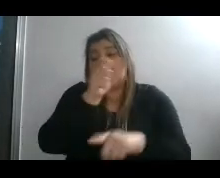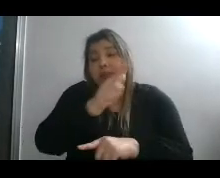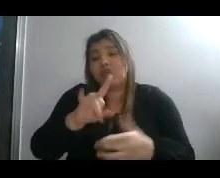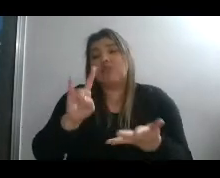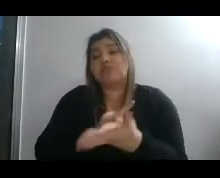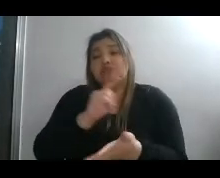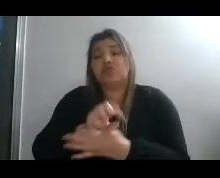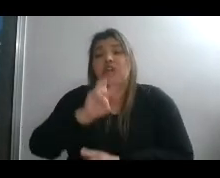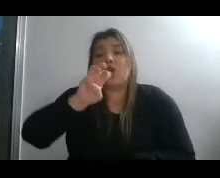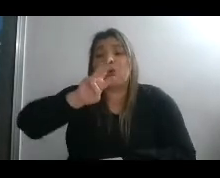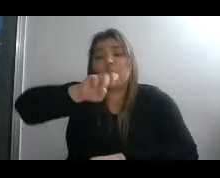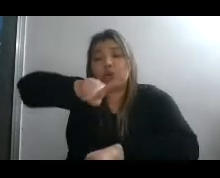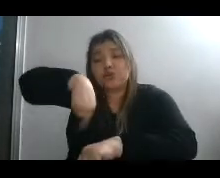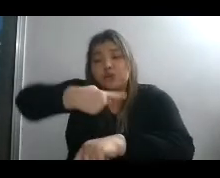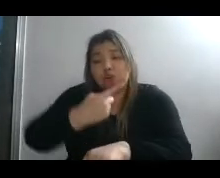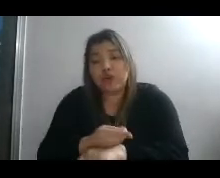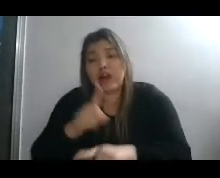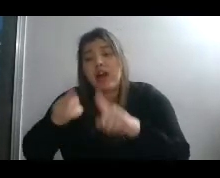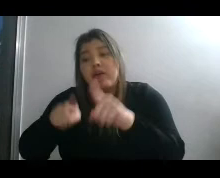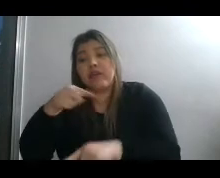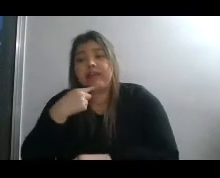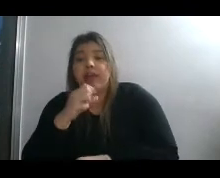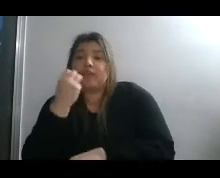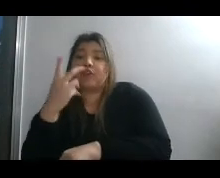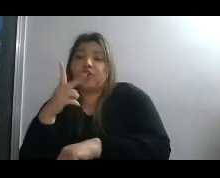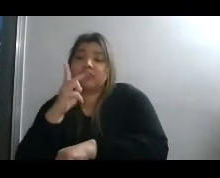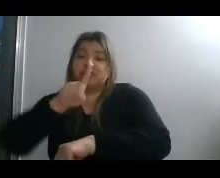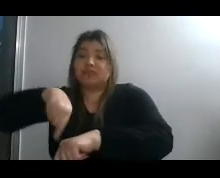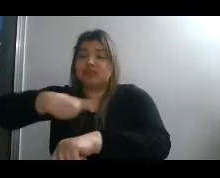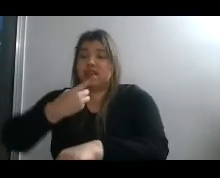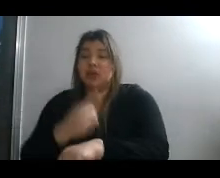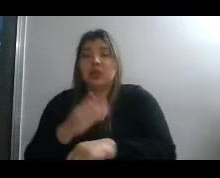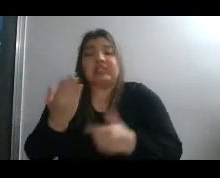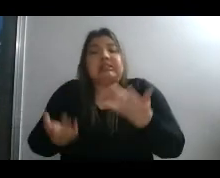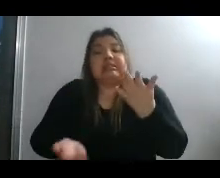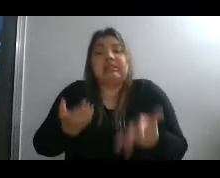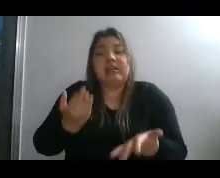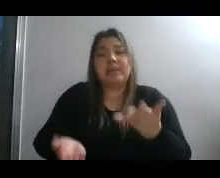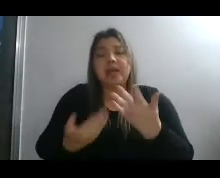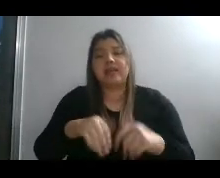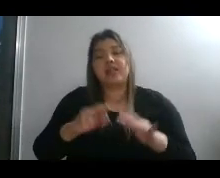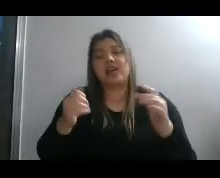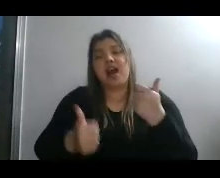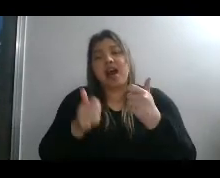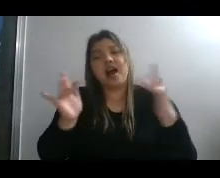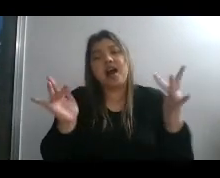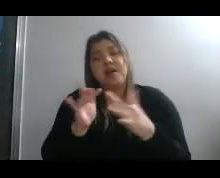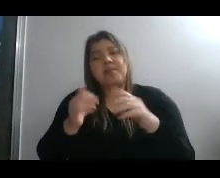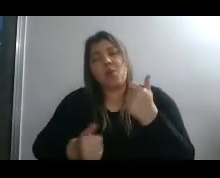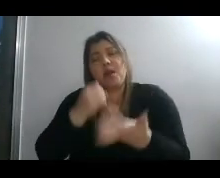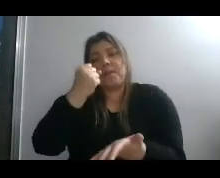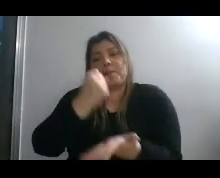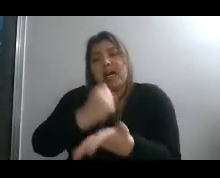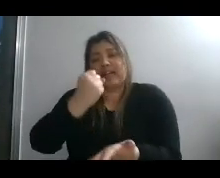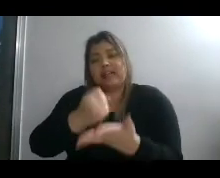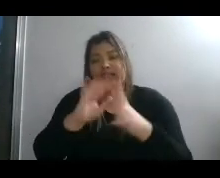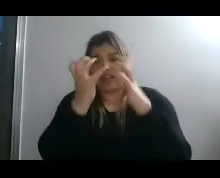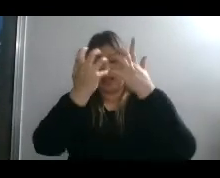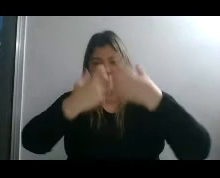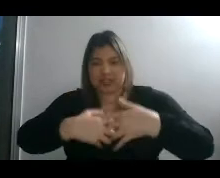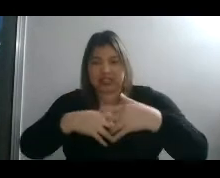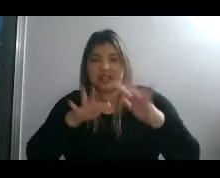proveedores que me hablan de uso de 12 horas. Entonces la invitación es a que revisen las fichas técnicas de su mascarilla